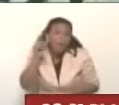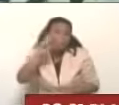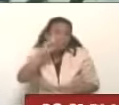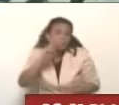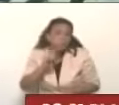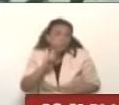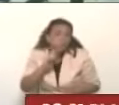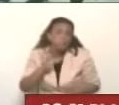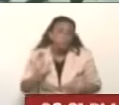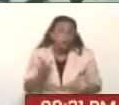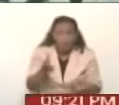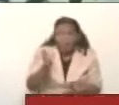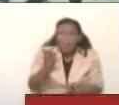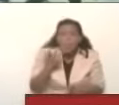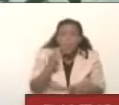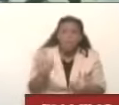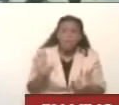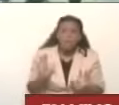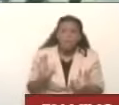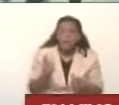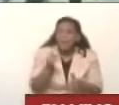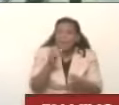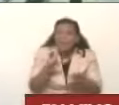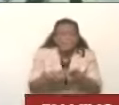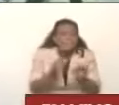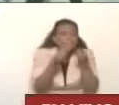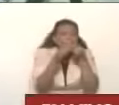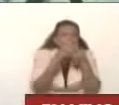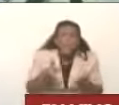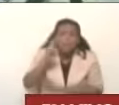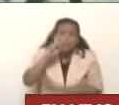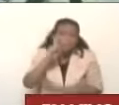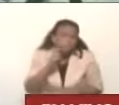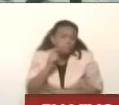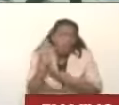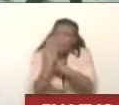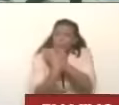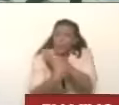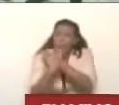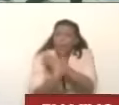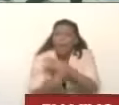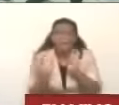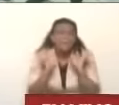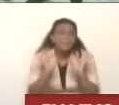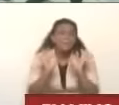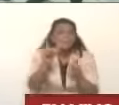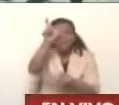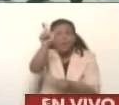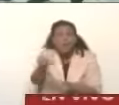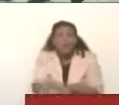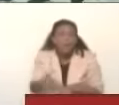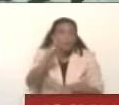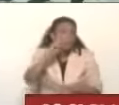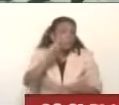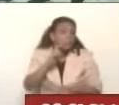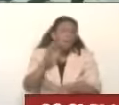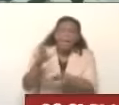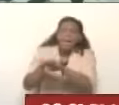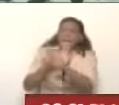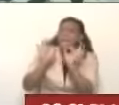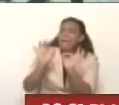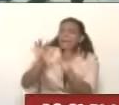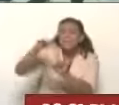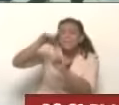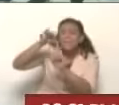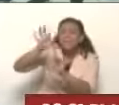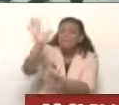embarazada, que es una edad tan bonita de la vida, es algo especial. Cuando la mujer está embarazada,